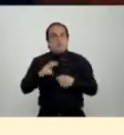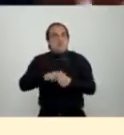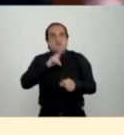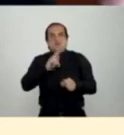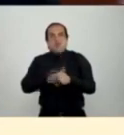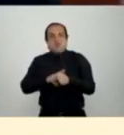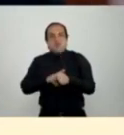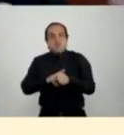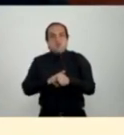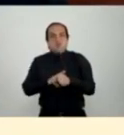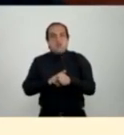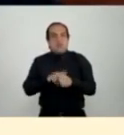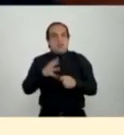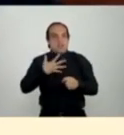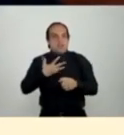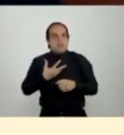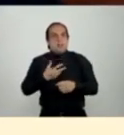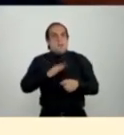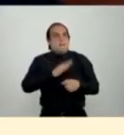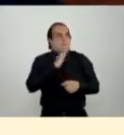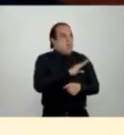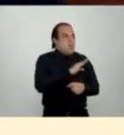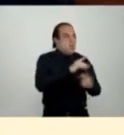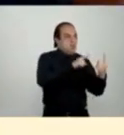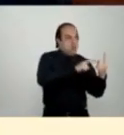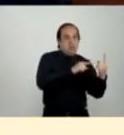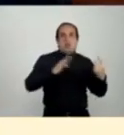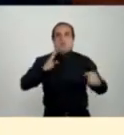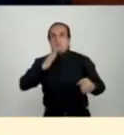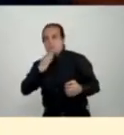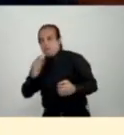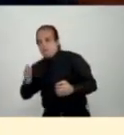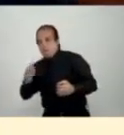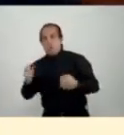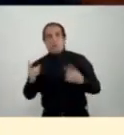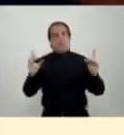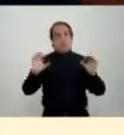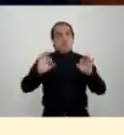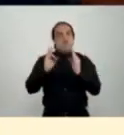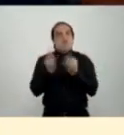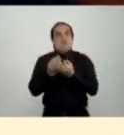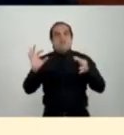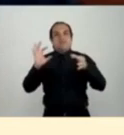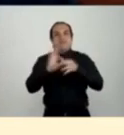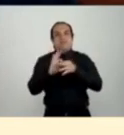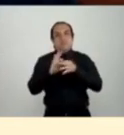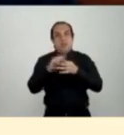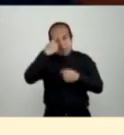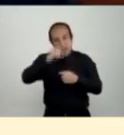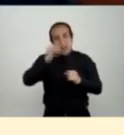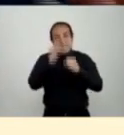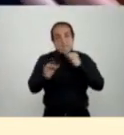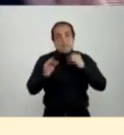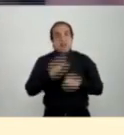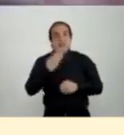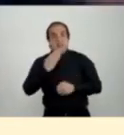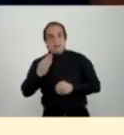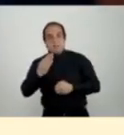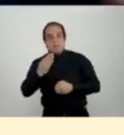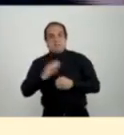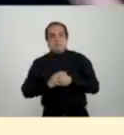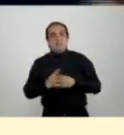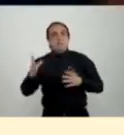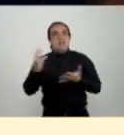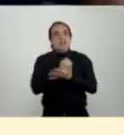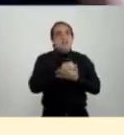mal del otro, y hay una historia que los conecta y los conecta para que venza al final el bien y la armonía se restablezca, sino